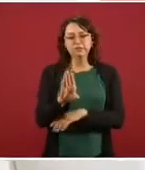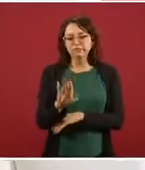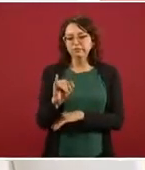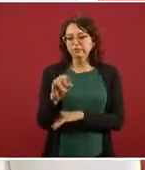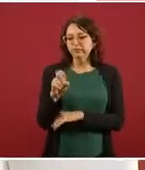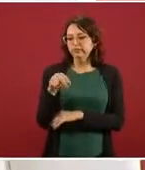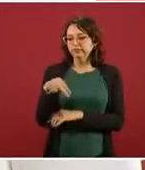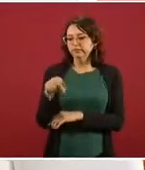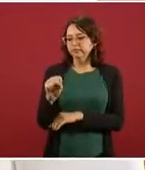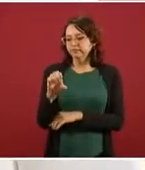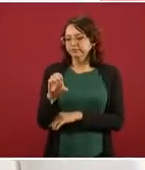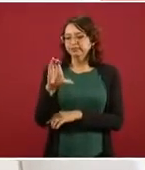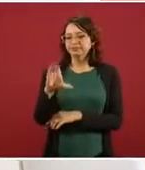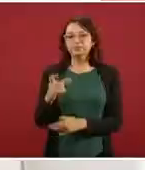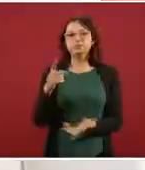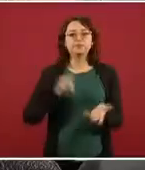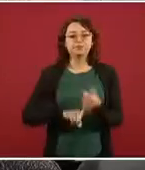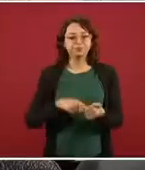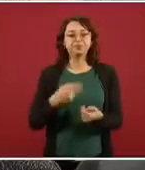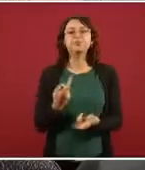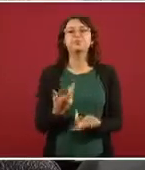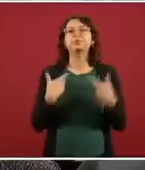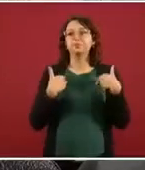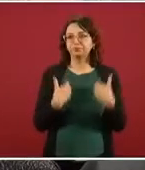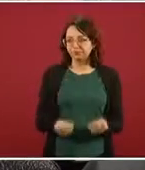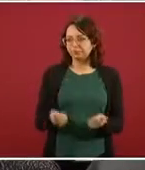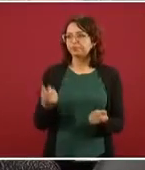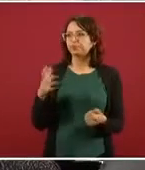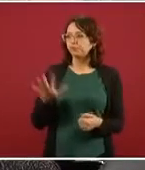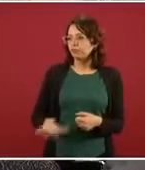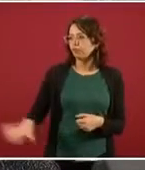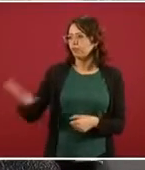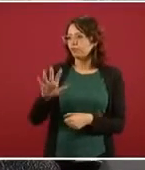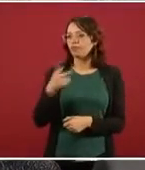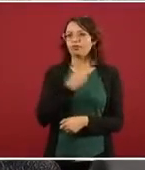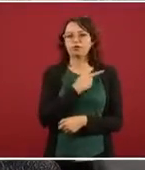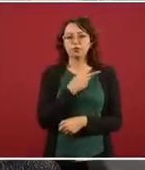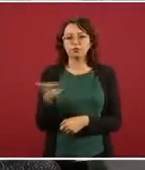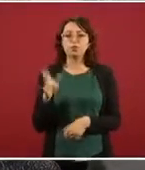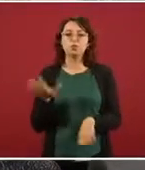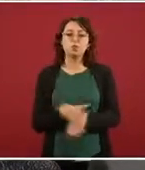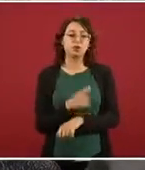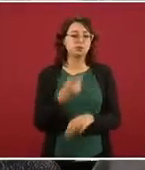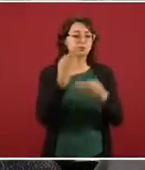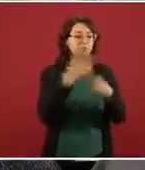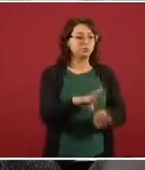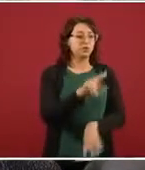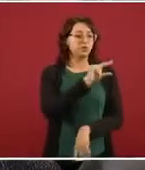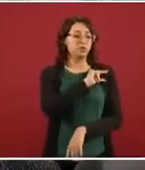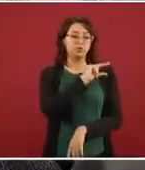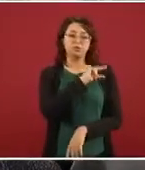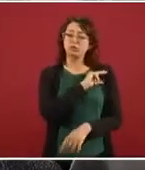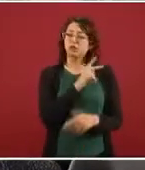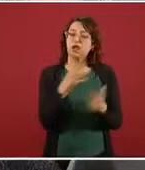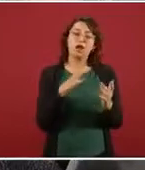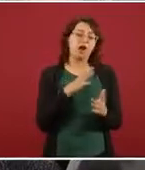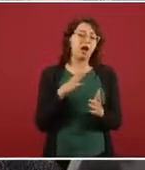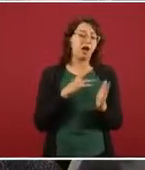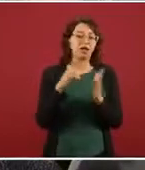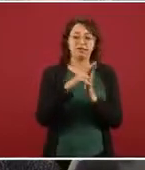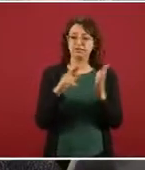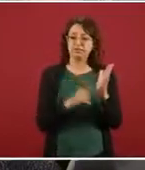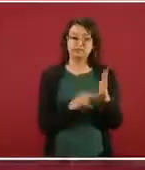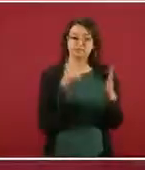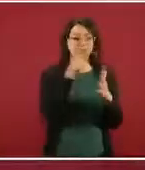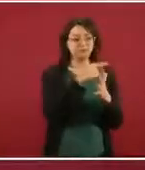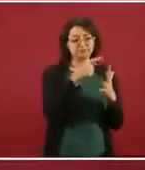las necesidades de la población más pobre. Tenemos la banca privada, bueno, pues tiene reglas, nuestro Banco del Bienestar